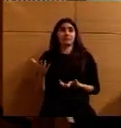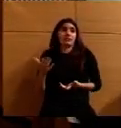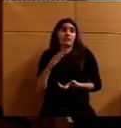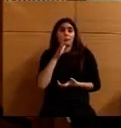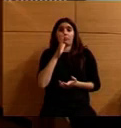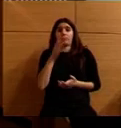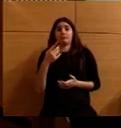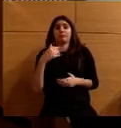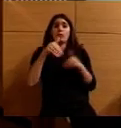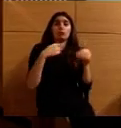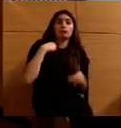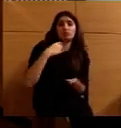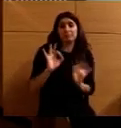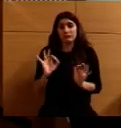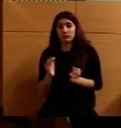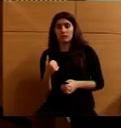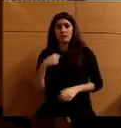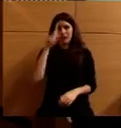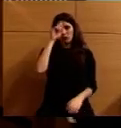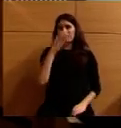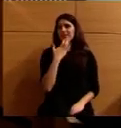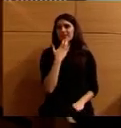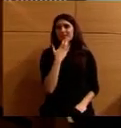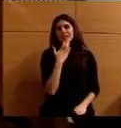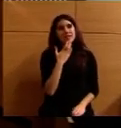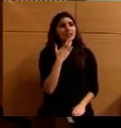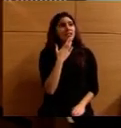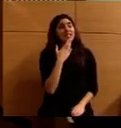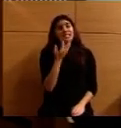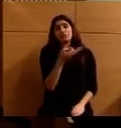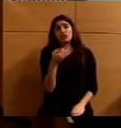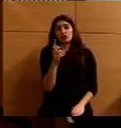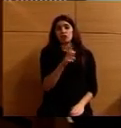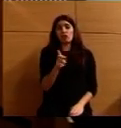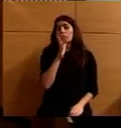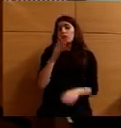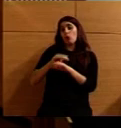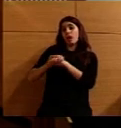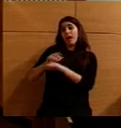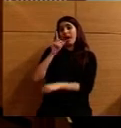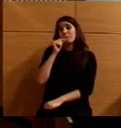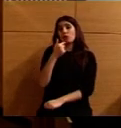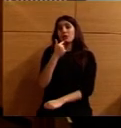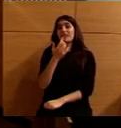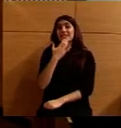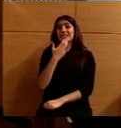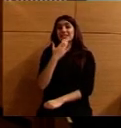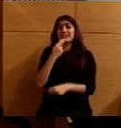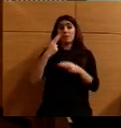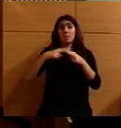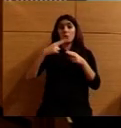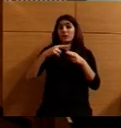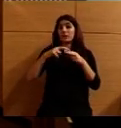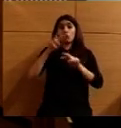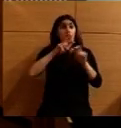la vida para que pierdan votos. Mire, no sé si está bien y es políticamente decirlo, pero a mí me decía un amigo que el político que no busca votos busca una